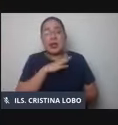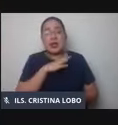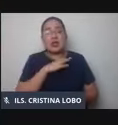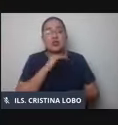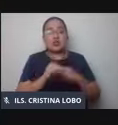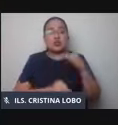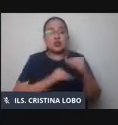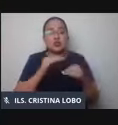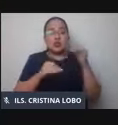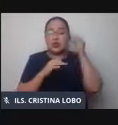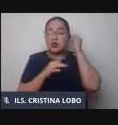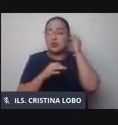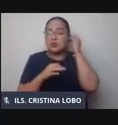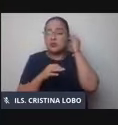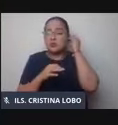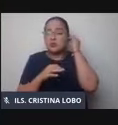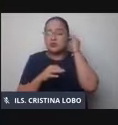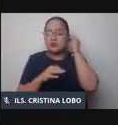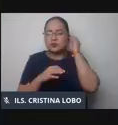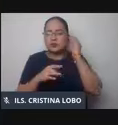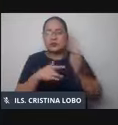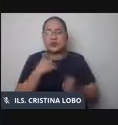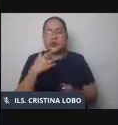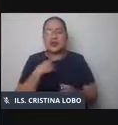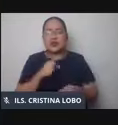a estas emociones que le llaman negativas